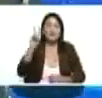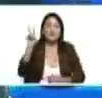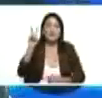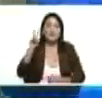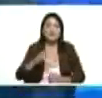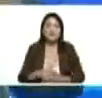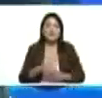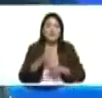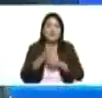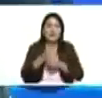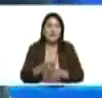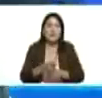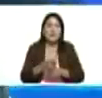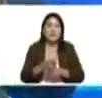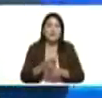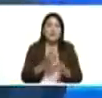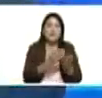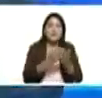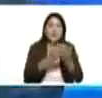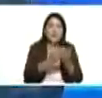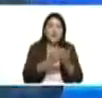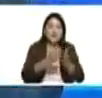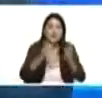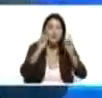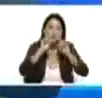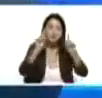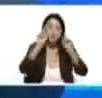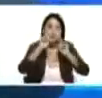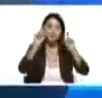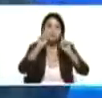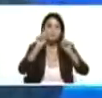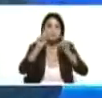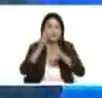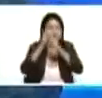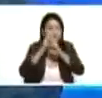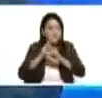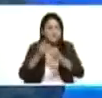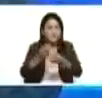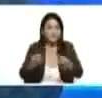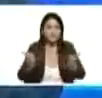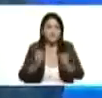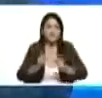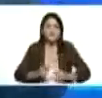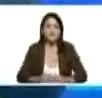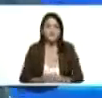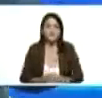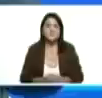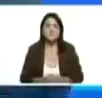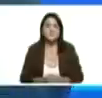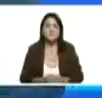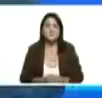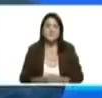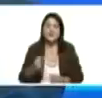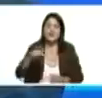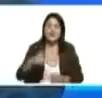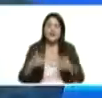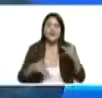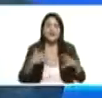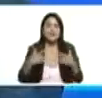que graduando, que estudiando, que forjando, que reconociendo los méritos. Por eso este acto